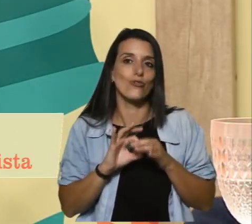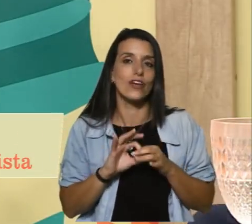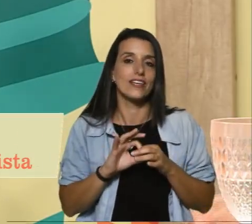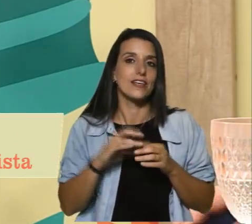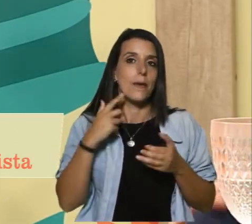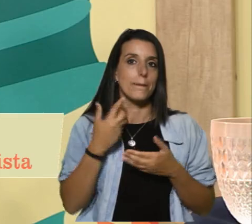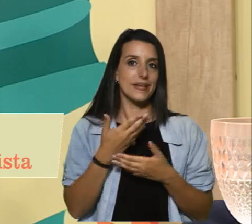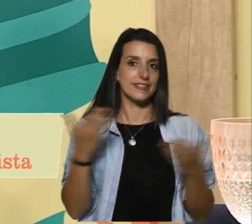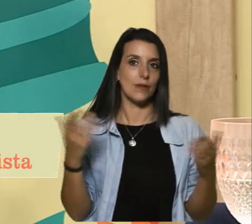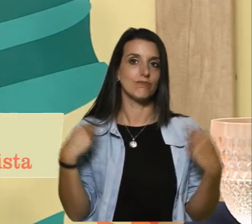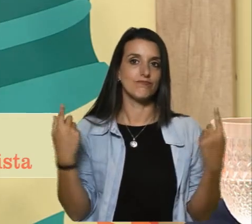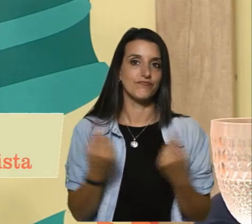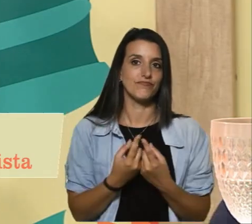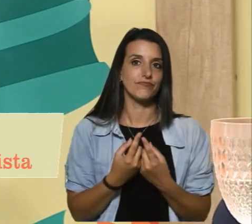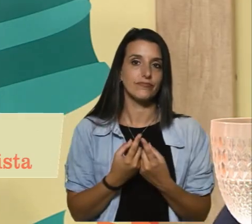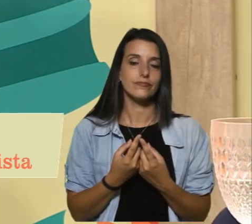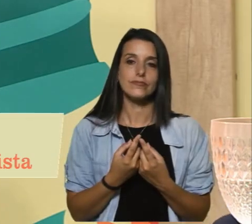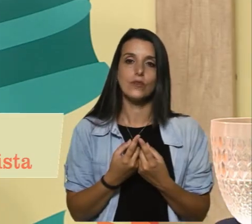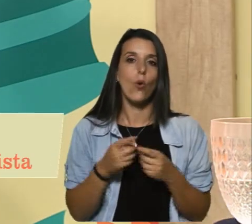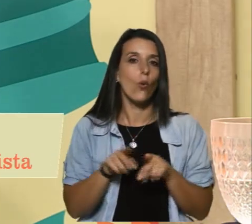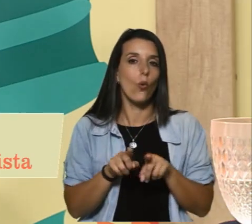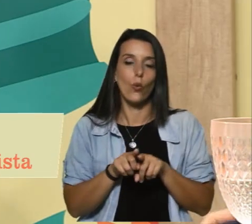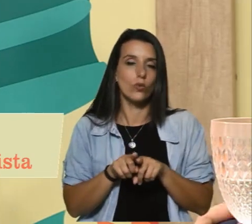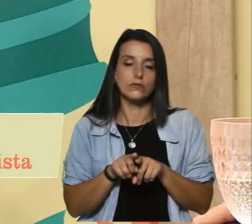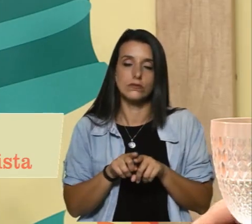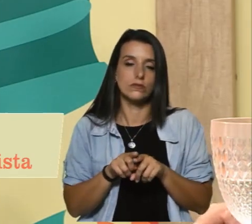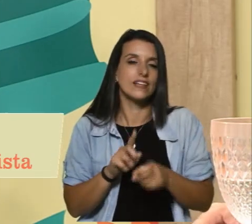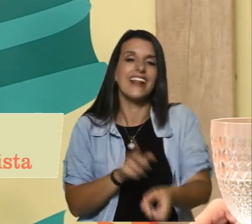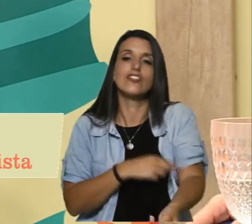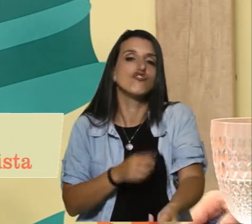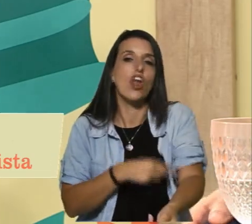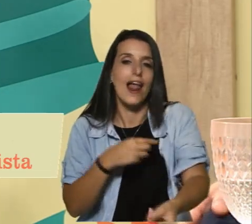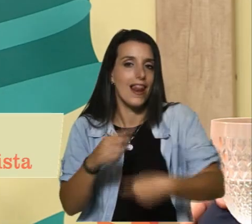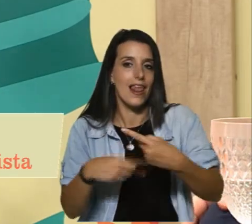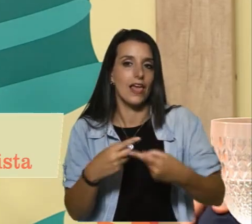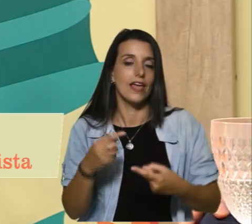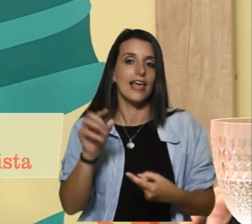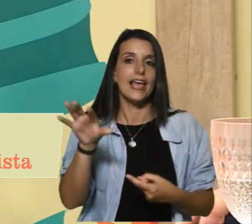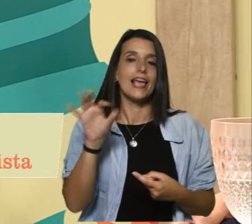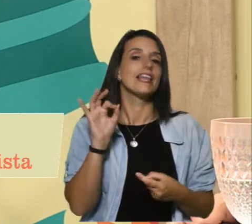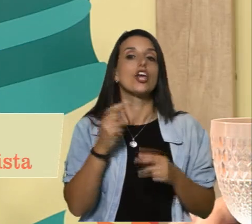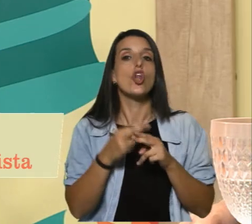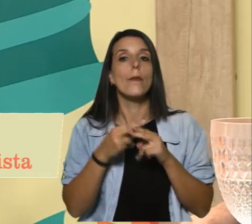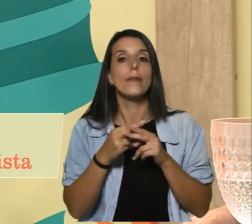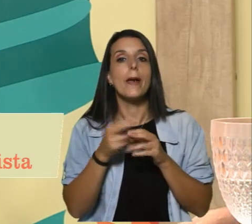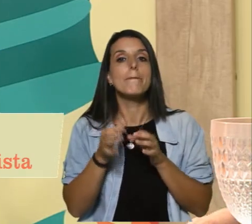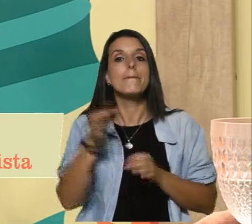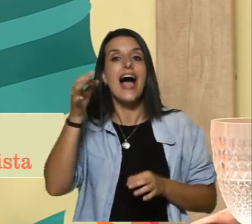presentamos un típico tablao tradicional donde elegimos el palo de las alegrías,